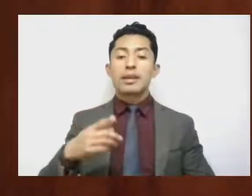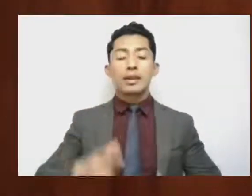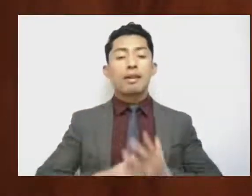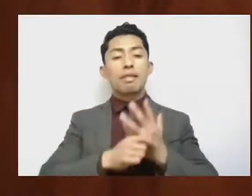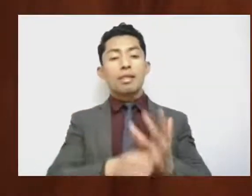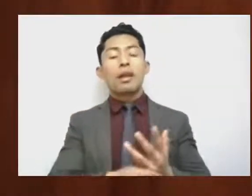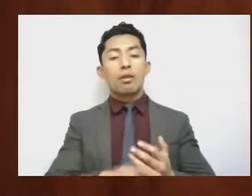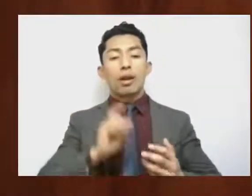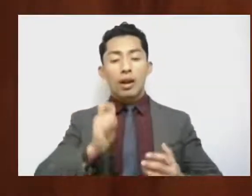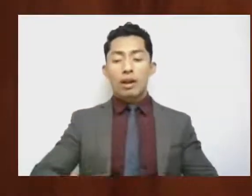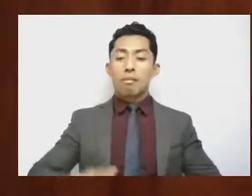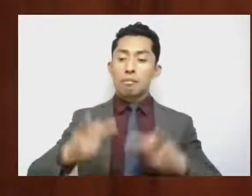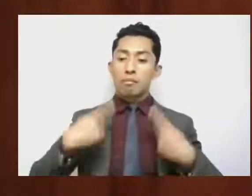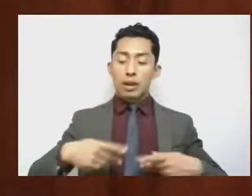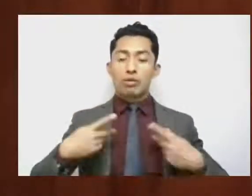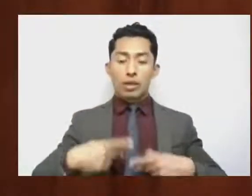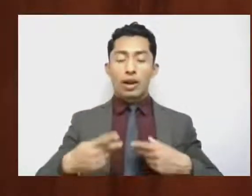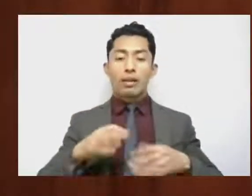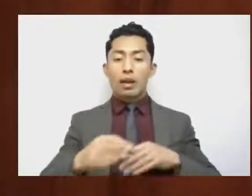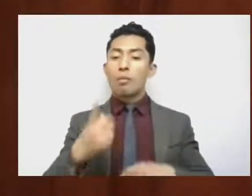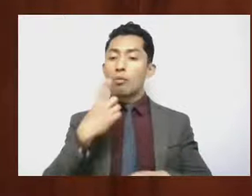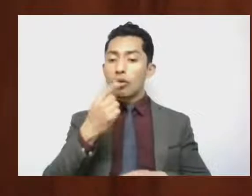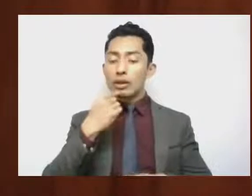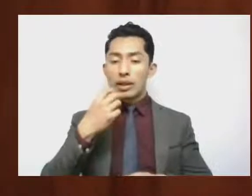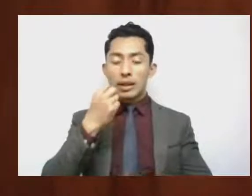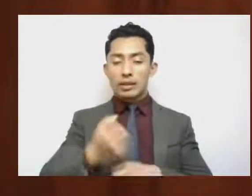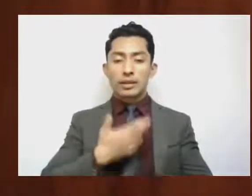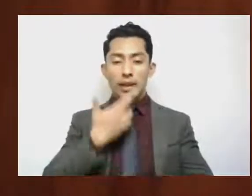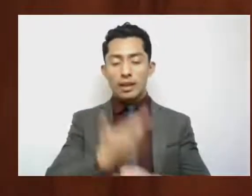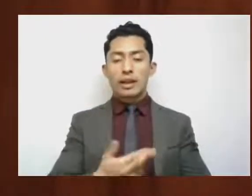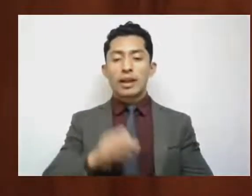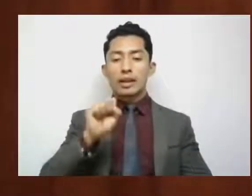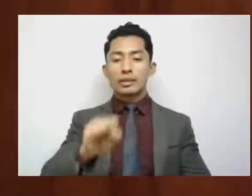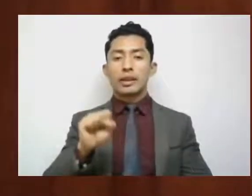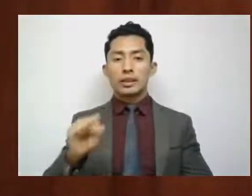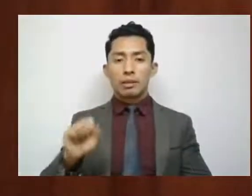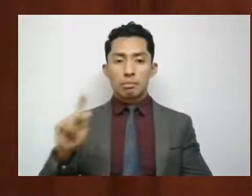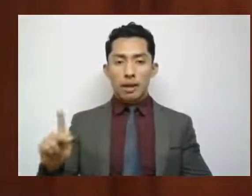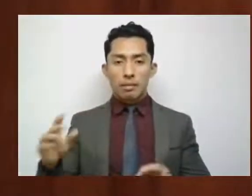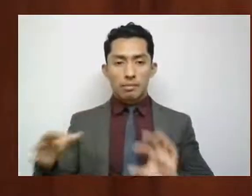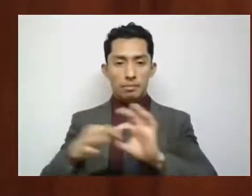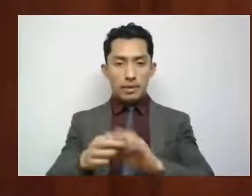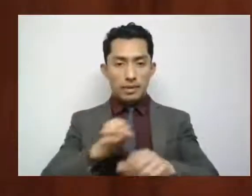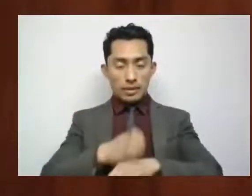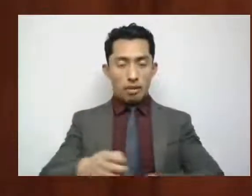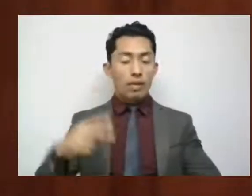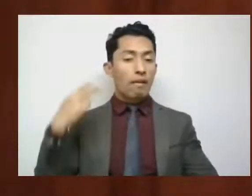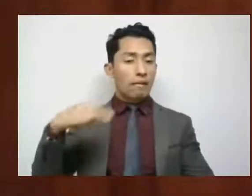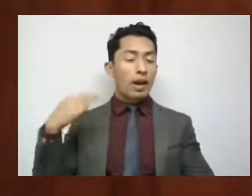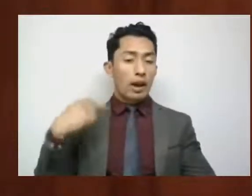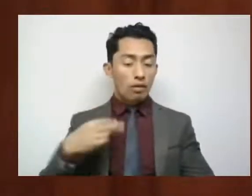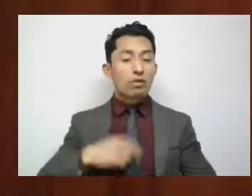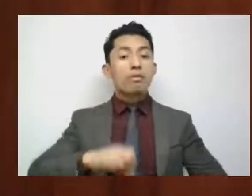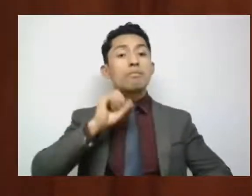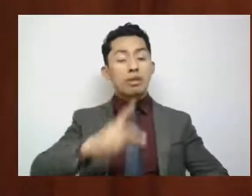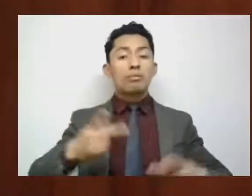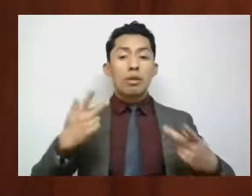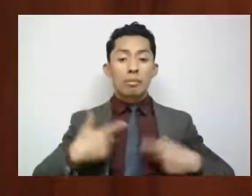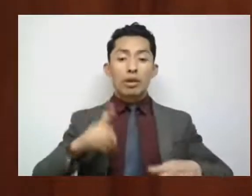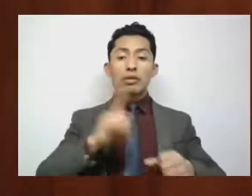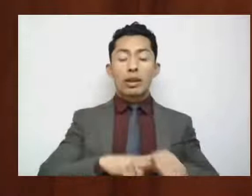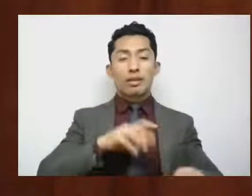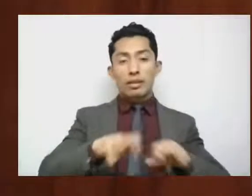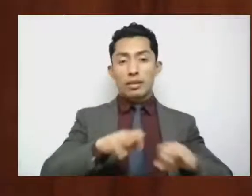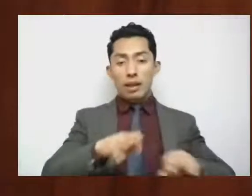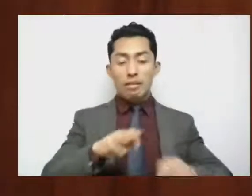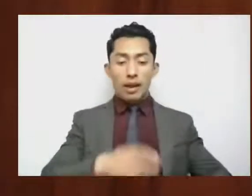elementos policíacos de la Secretaría de Seguridad Pública del Estado de Veracruz y de personal adscrito